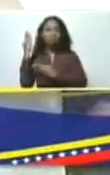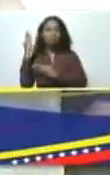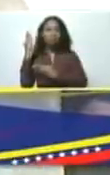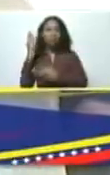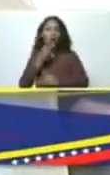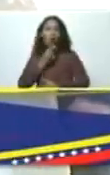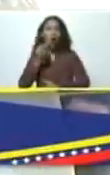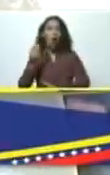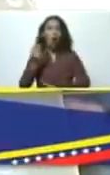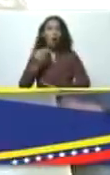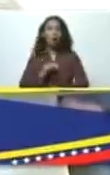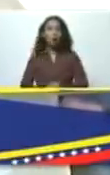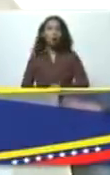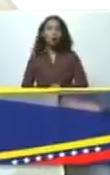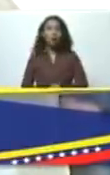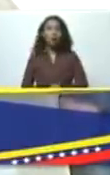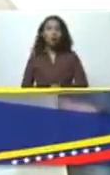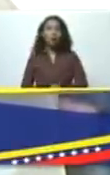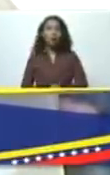joven,